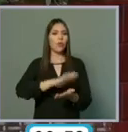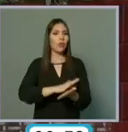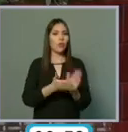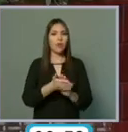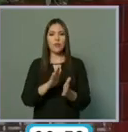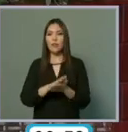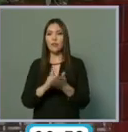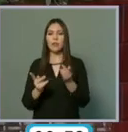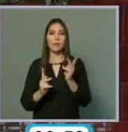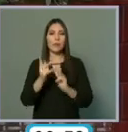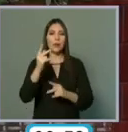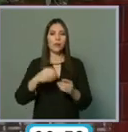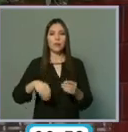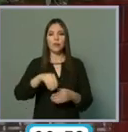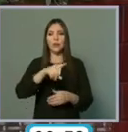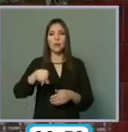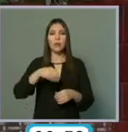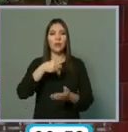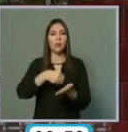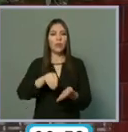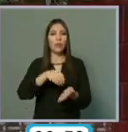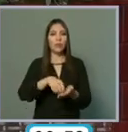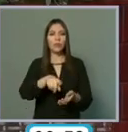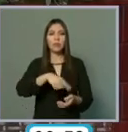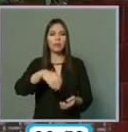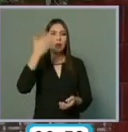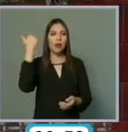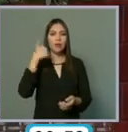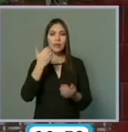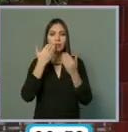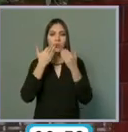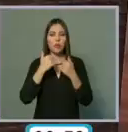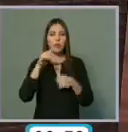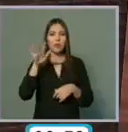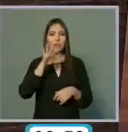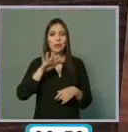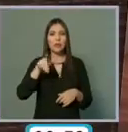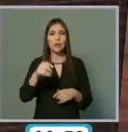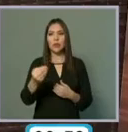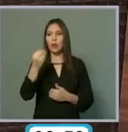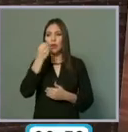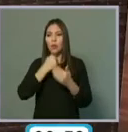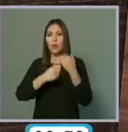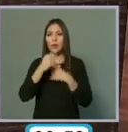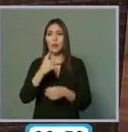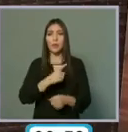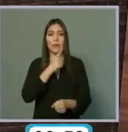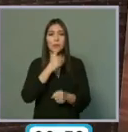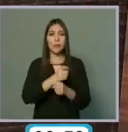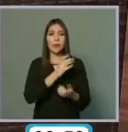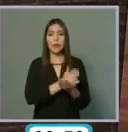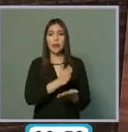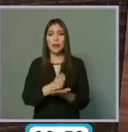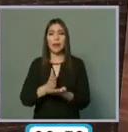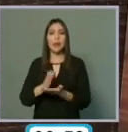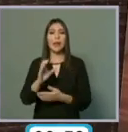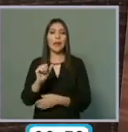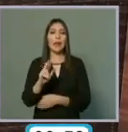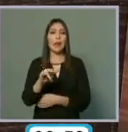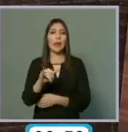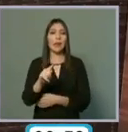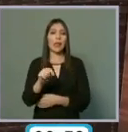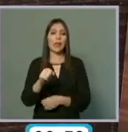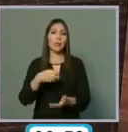y vegetales. Y esto es un cerdo que no había en Mesoamérica. Exacto. Entonces, la primera taquiza fue de carnitas.